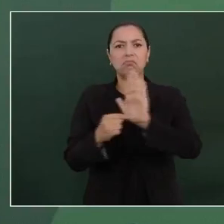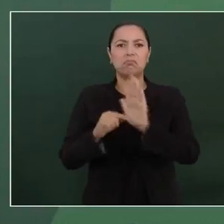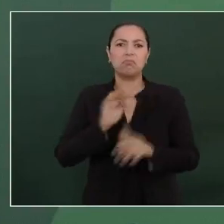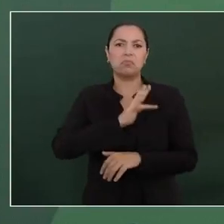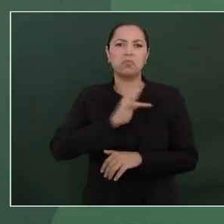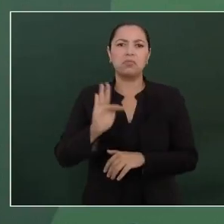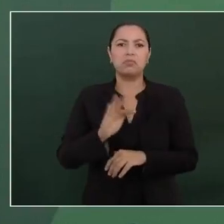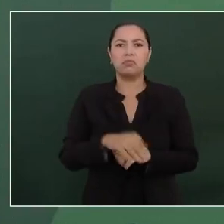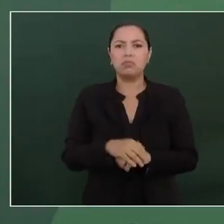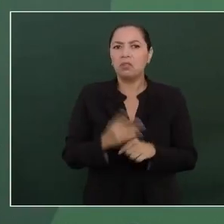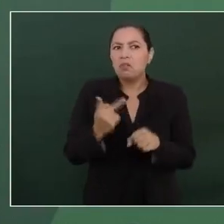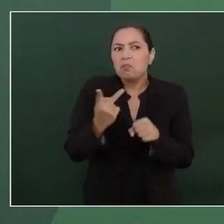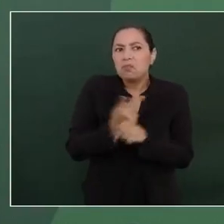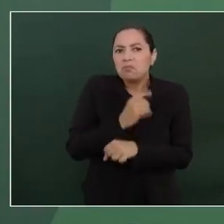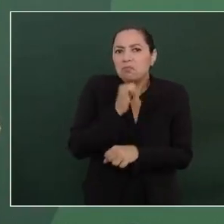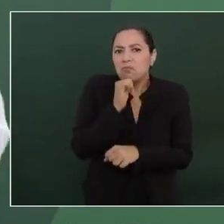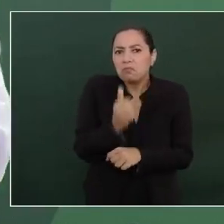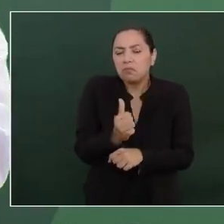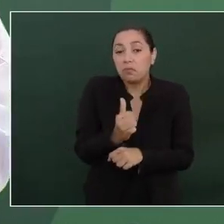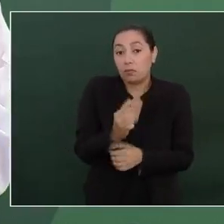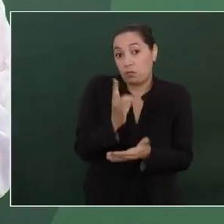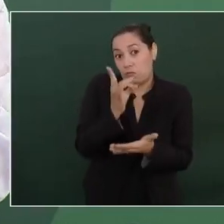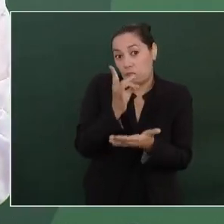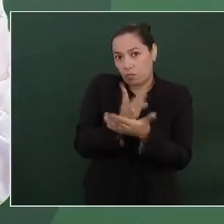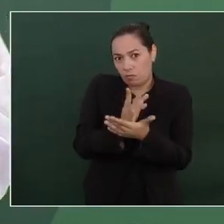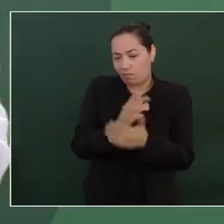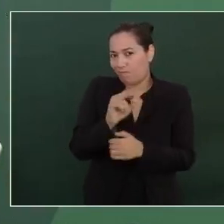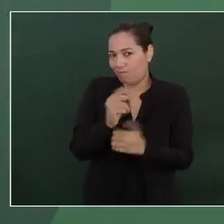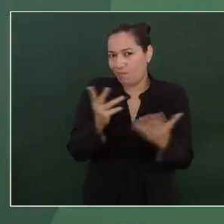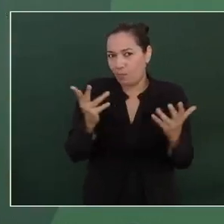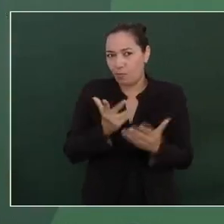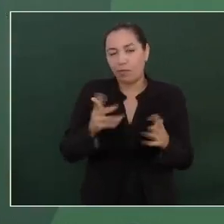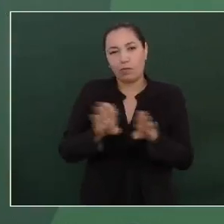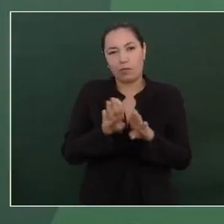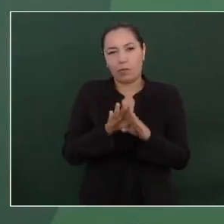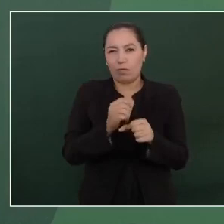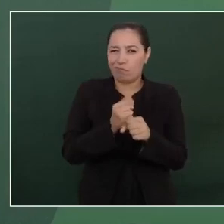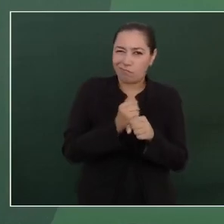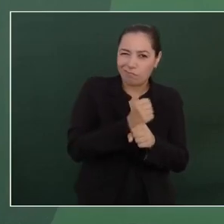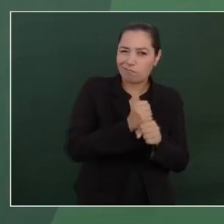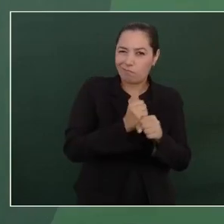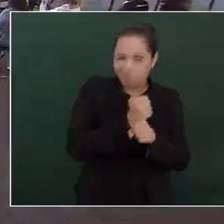No pasa nada, lo que no hay que recurrir es a la violencia,